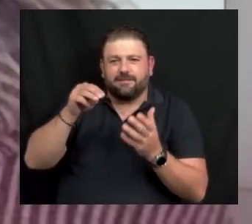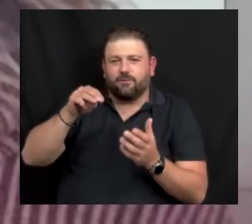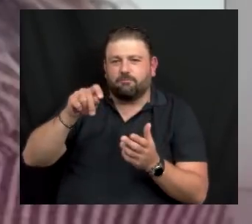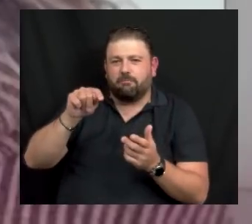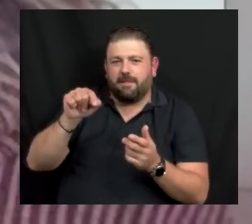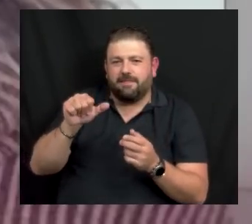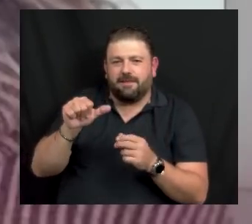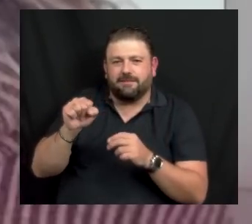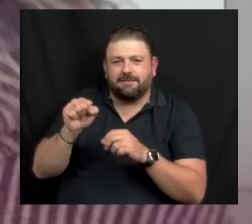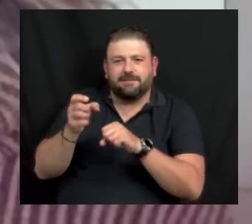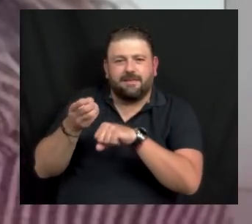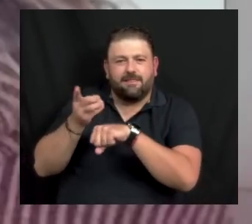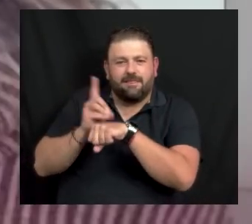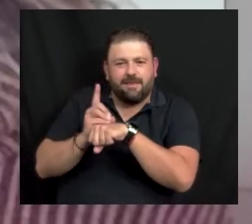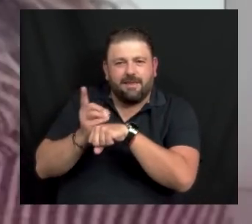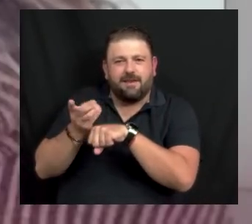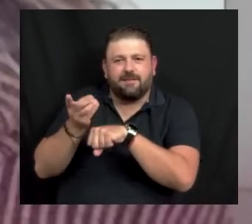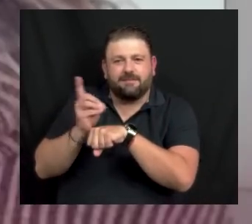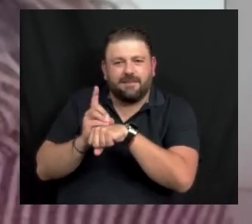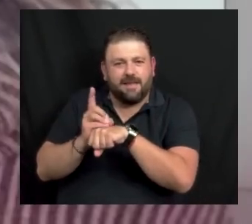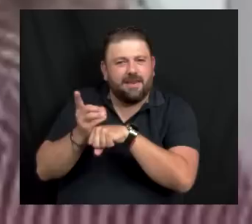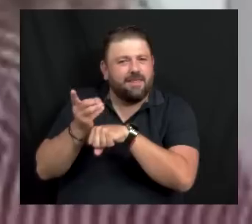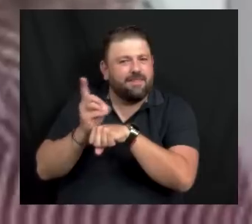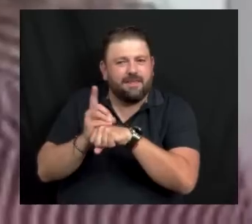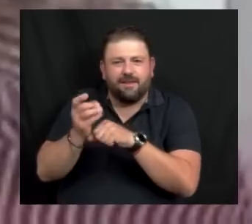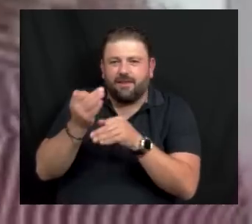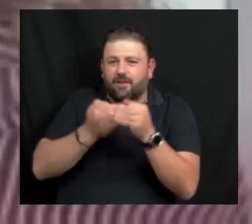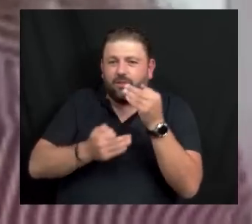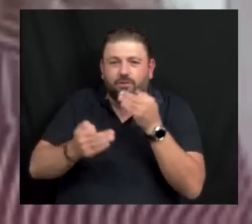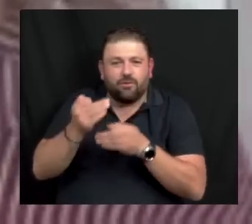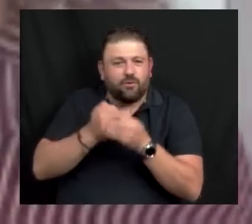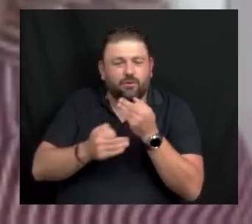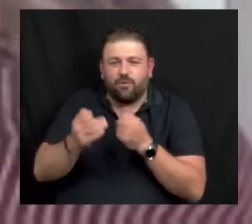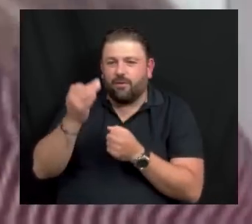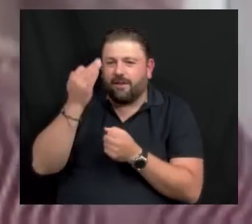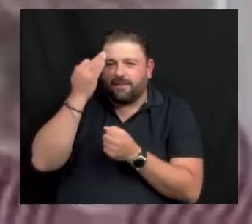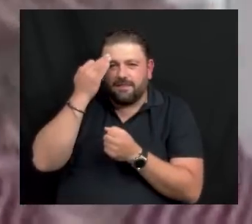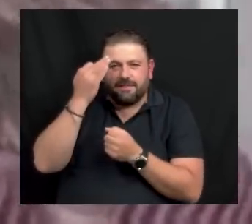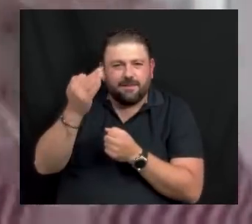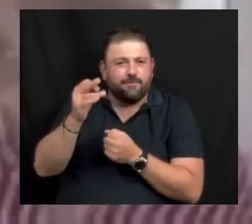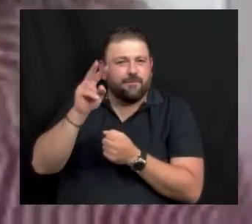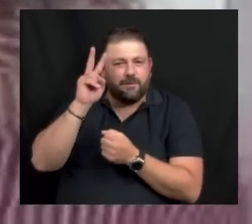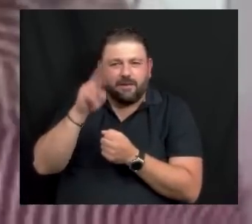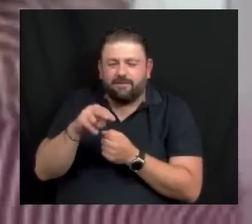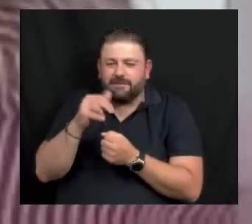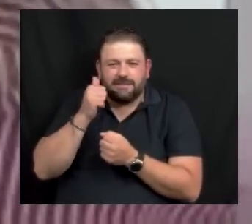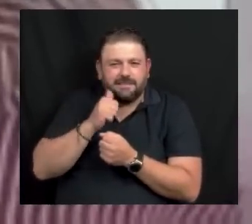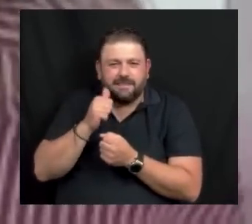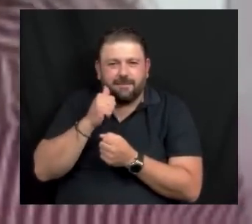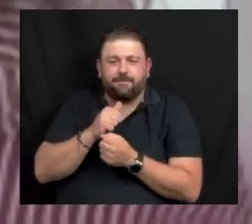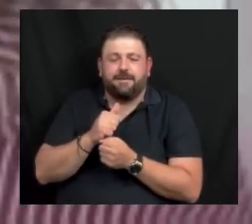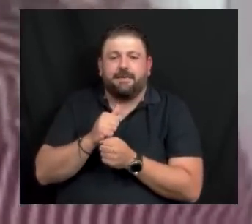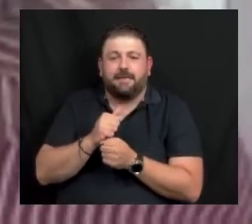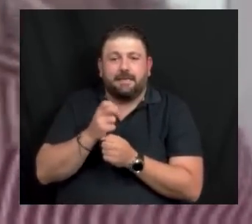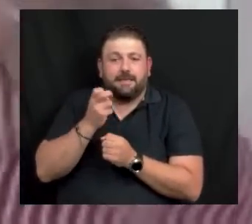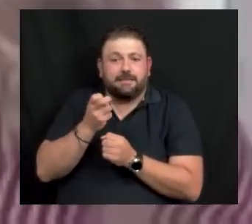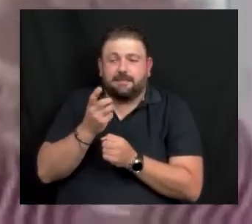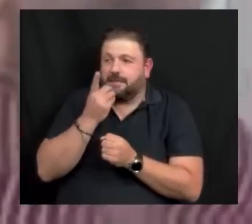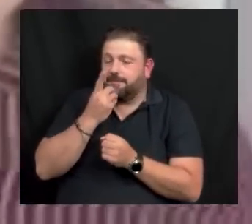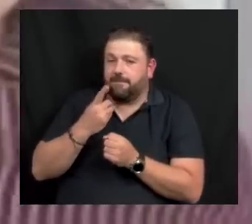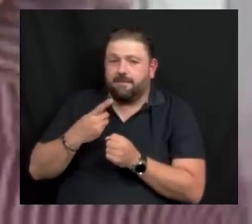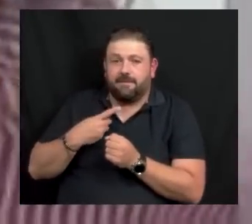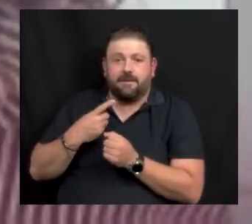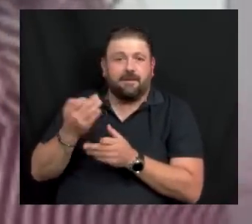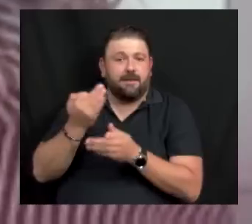transformación. Y es algo que todo el tiempo lo he vivido. Gratificante que me digan al día